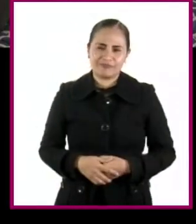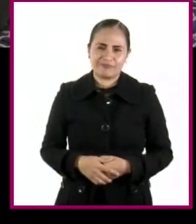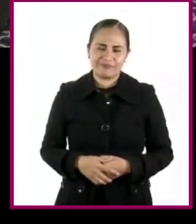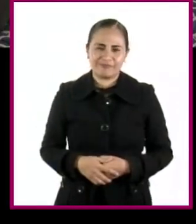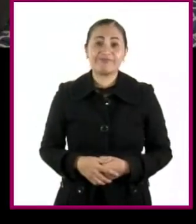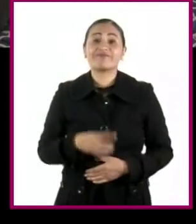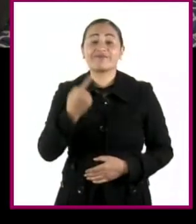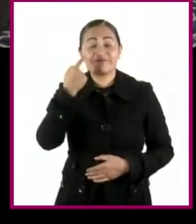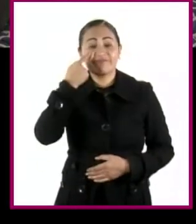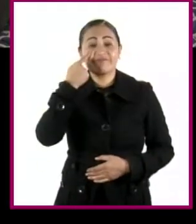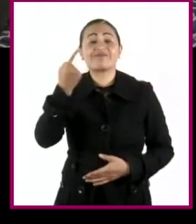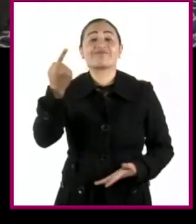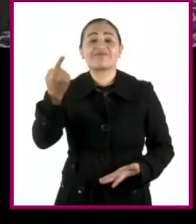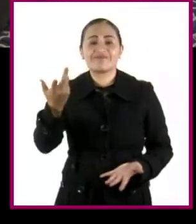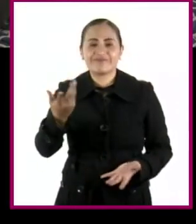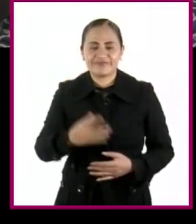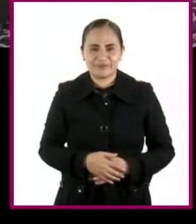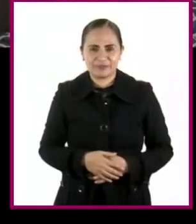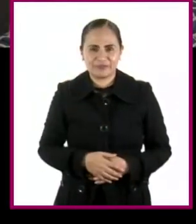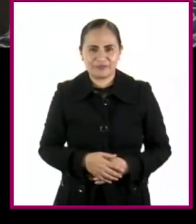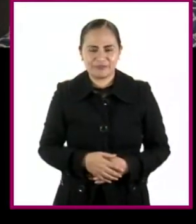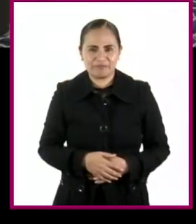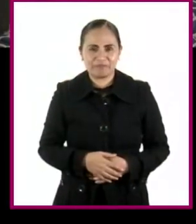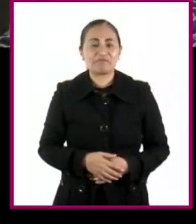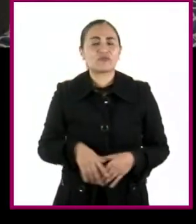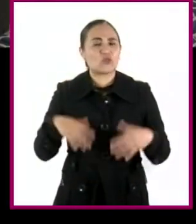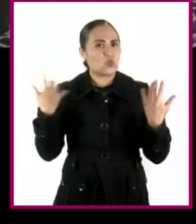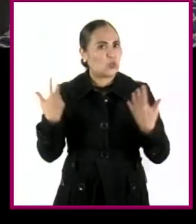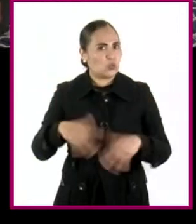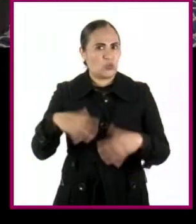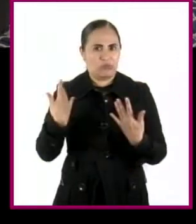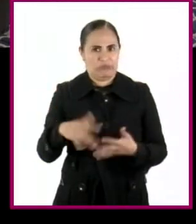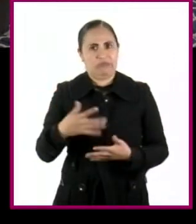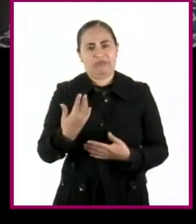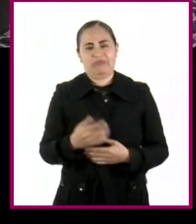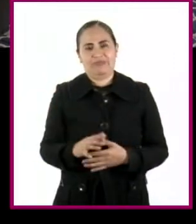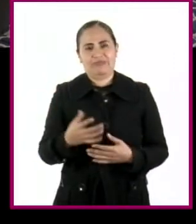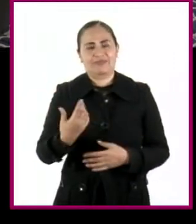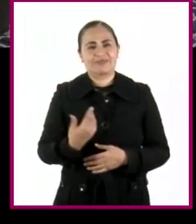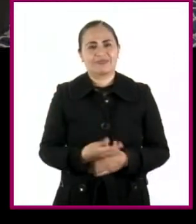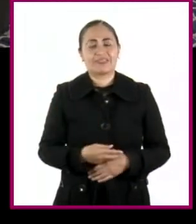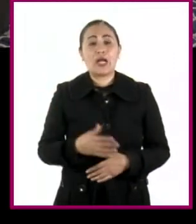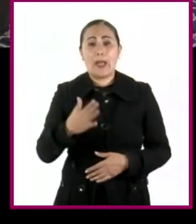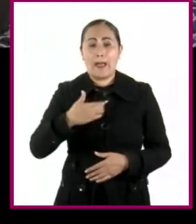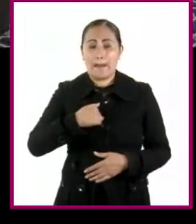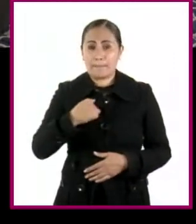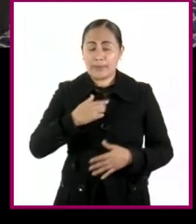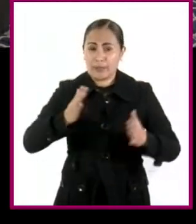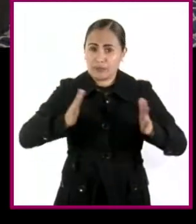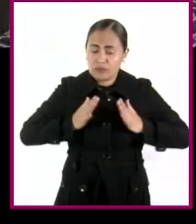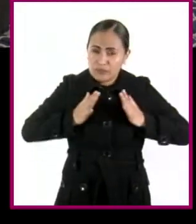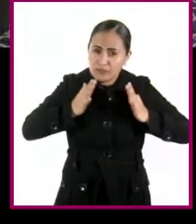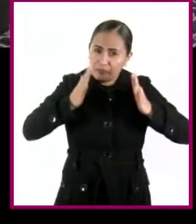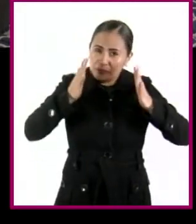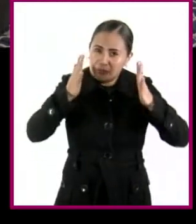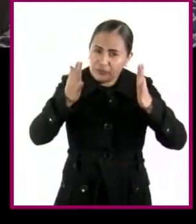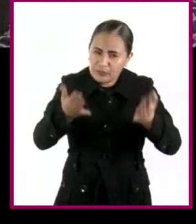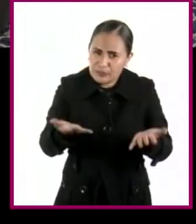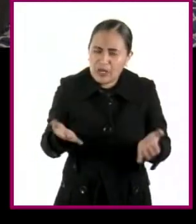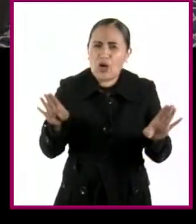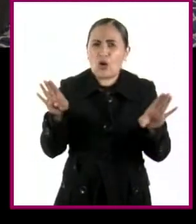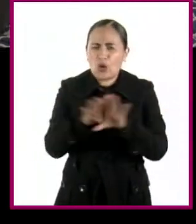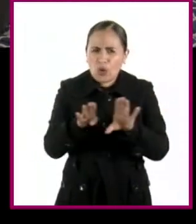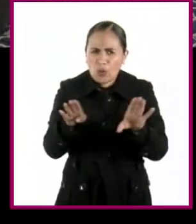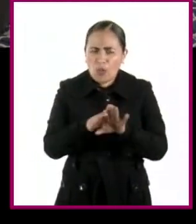¿Cómo les quedó el ojo, compitas? Es una locura. Lo que a mí más me sorprendió de la neurodanza es cómo nos muestra que